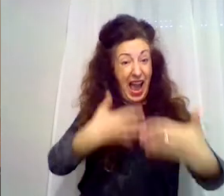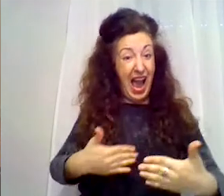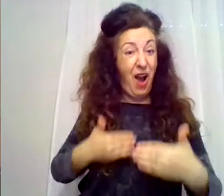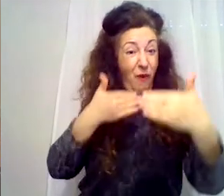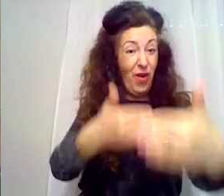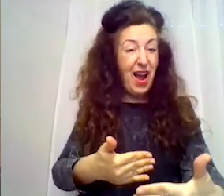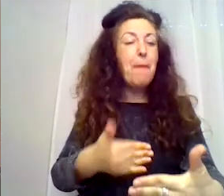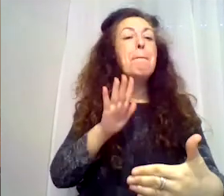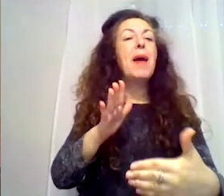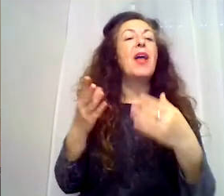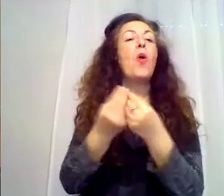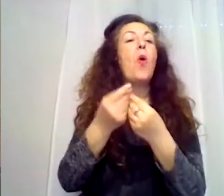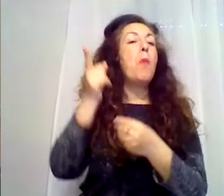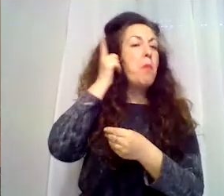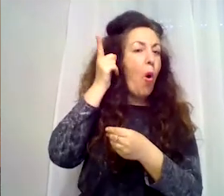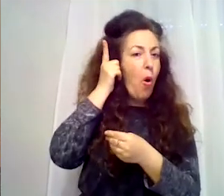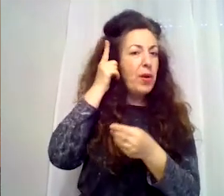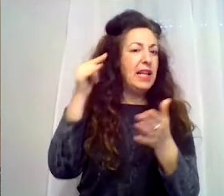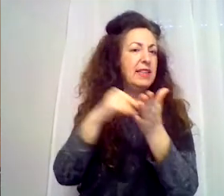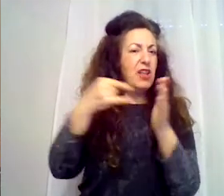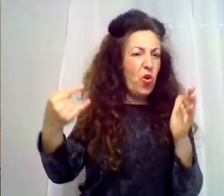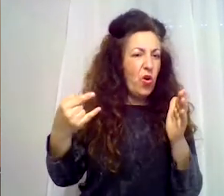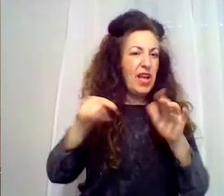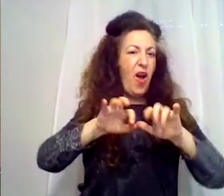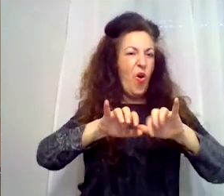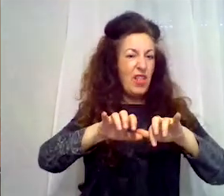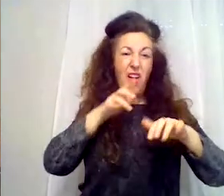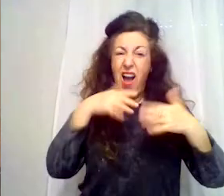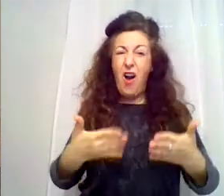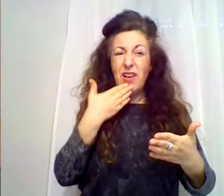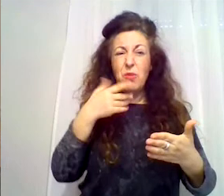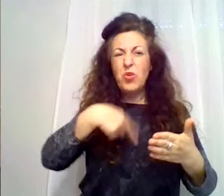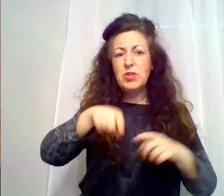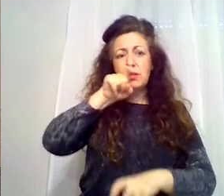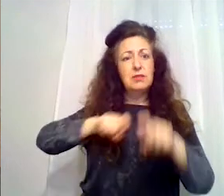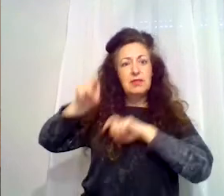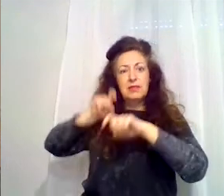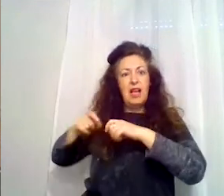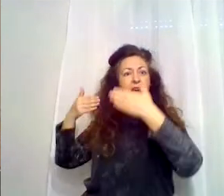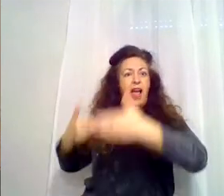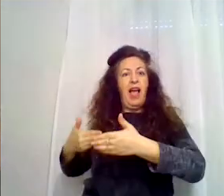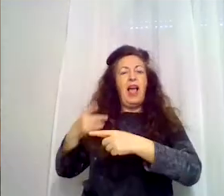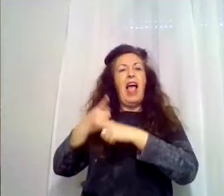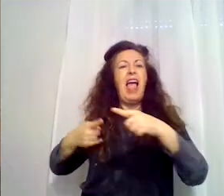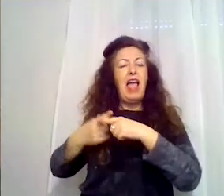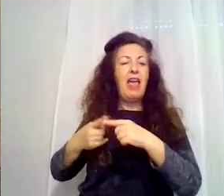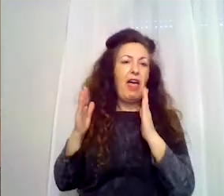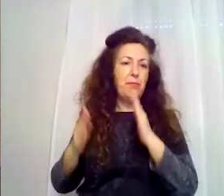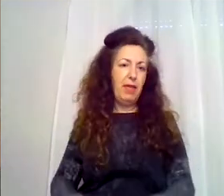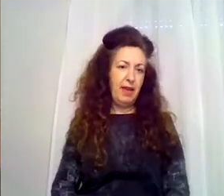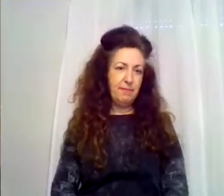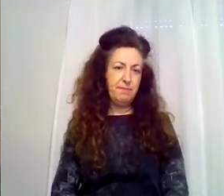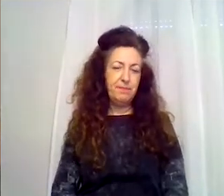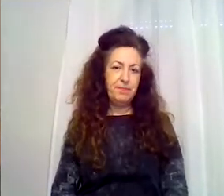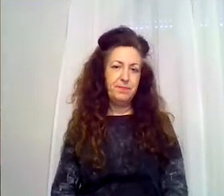movemos, ¿no? El siglo XVI, que es el meollo, el corazón del Renacimiento. Ahora estabais hablando de Epicuro, el Renacimiento precisamente se llama así porque lo que